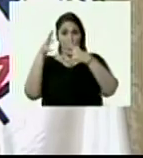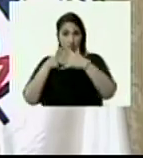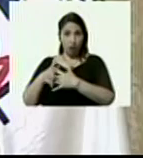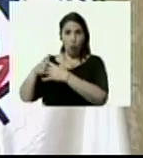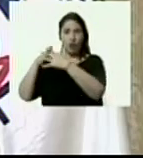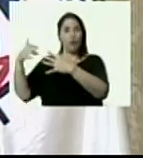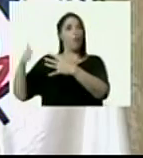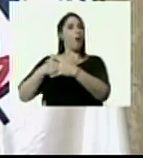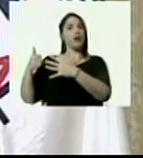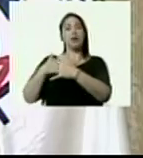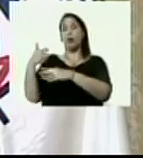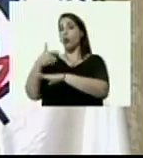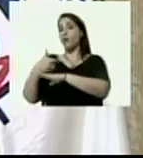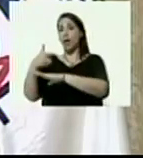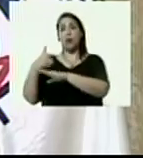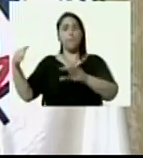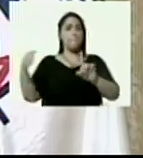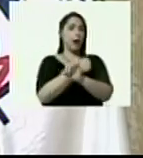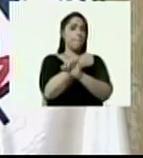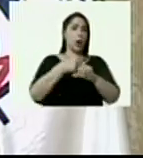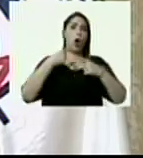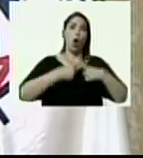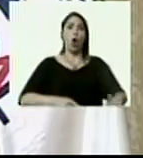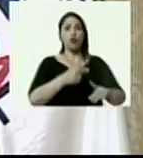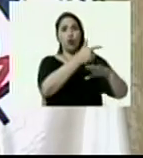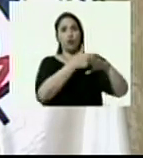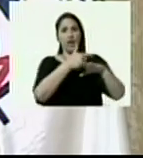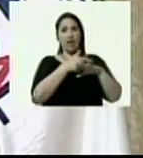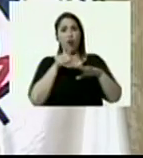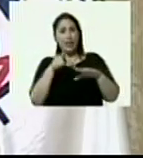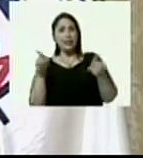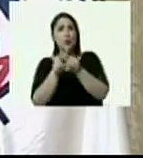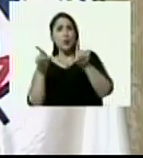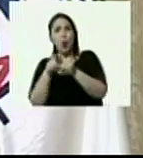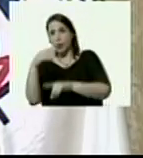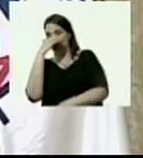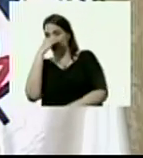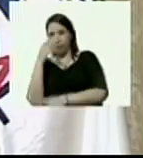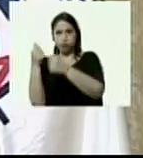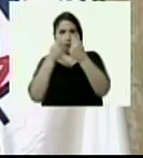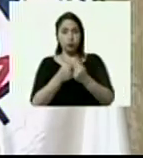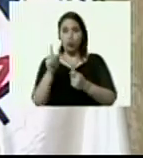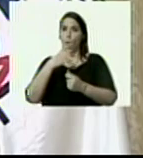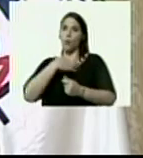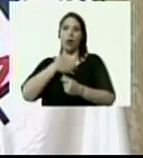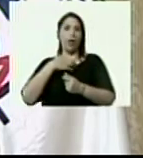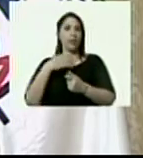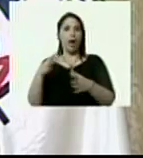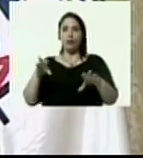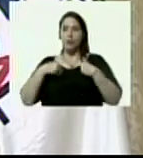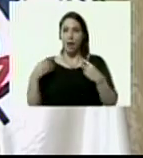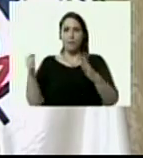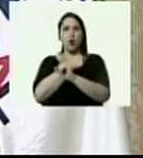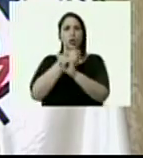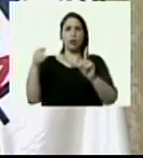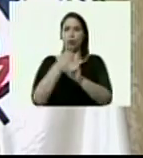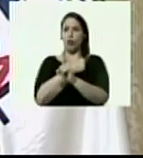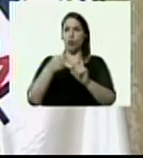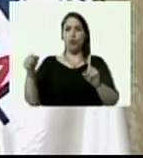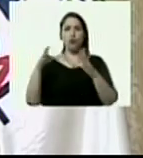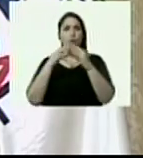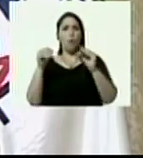y cualquier gobierno que agreda a otro con este tipo de terrorismo económico inadmisible violatorio de todos los principios y propósitos